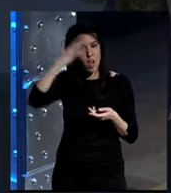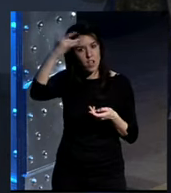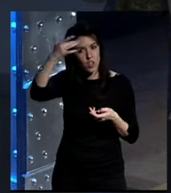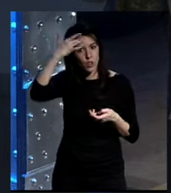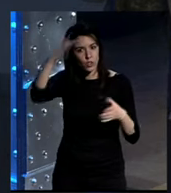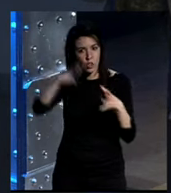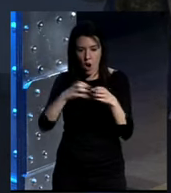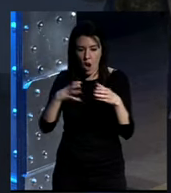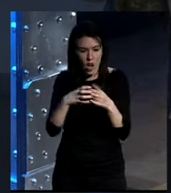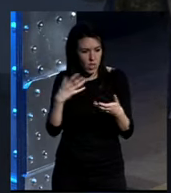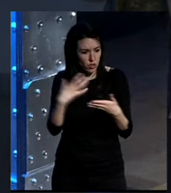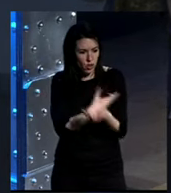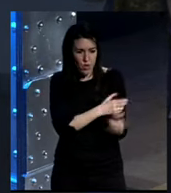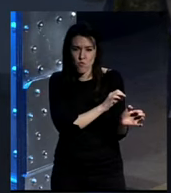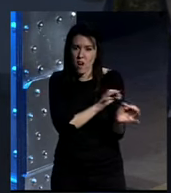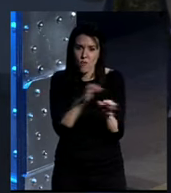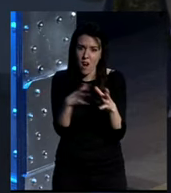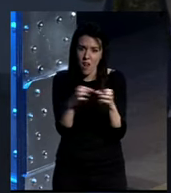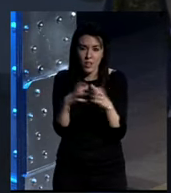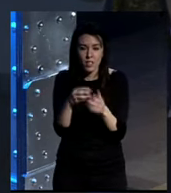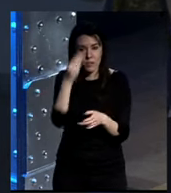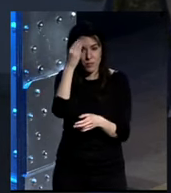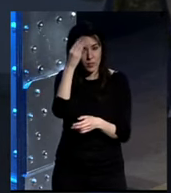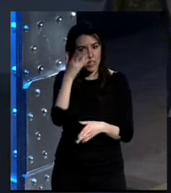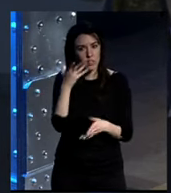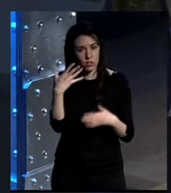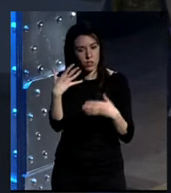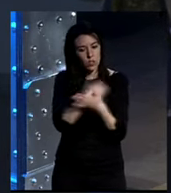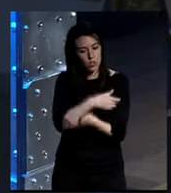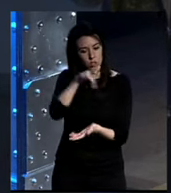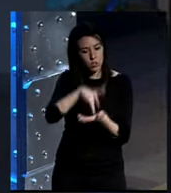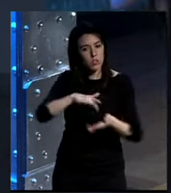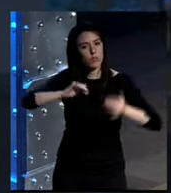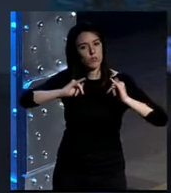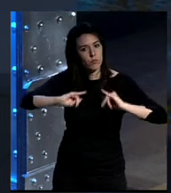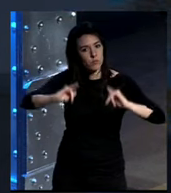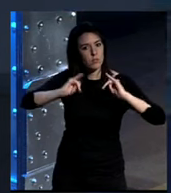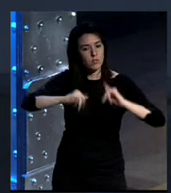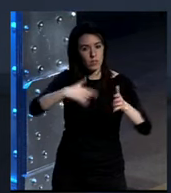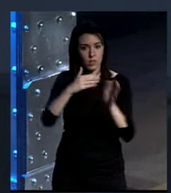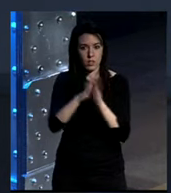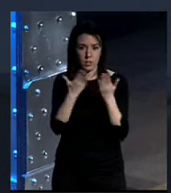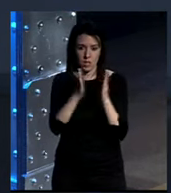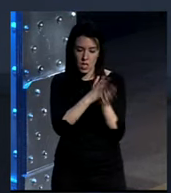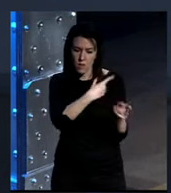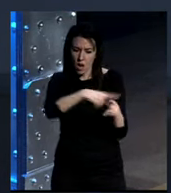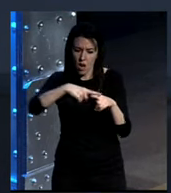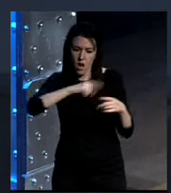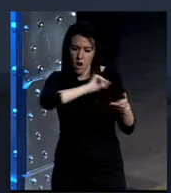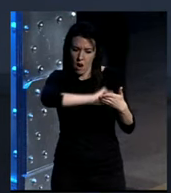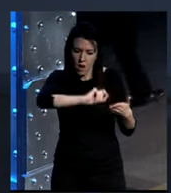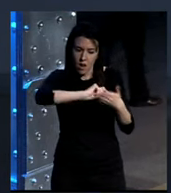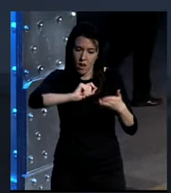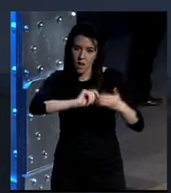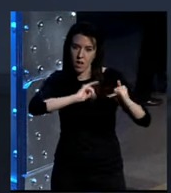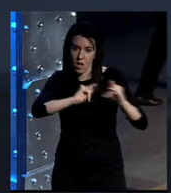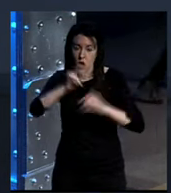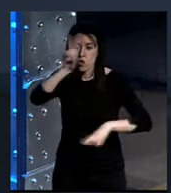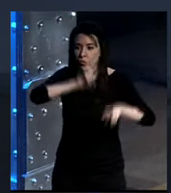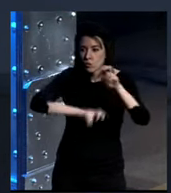con las que hacía todo. Y también creo que lo pasó muy bien escribiendo los distintos libros que fue haciendo,